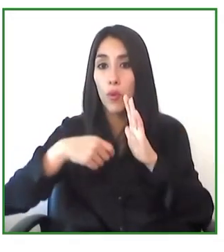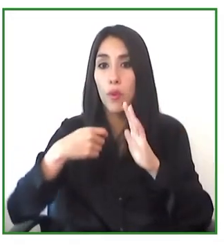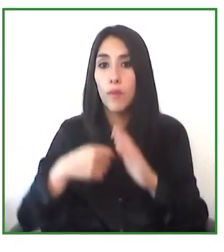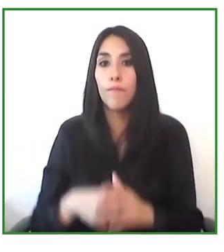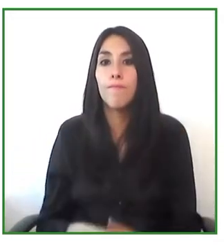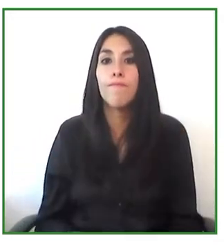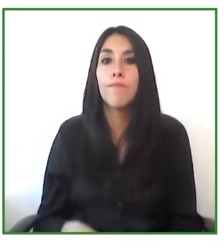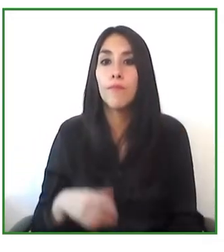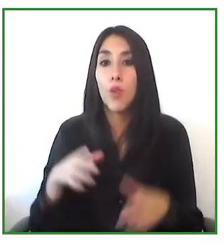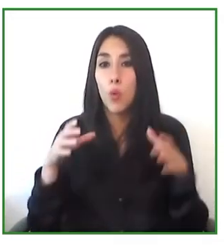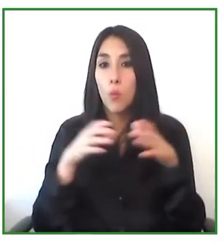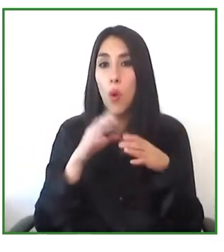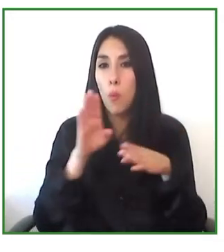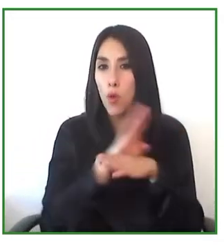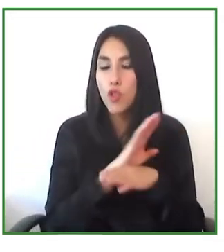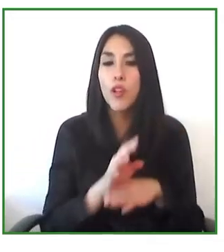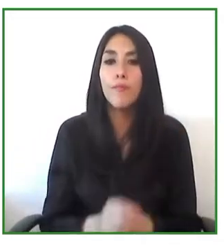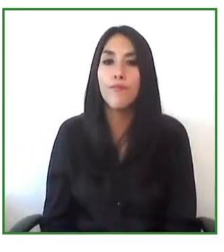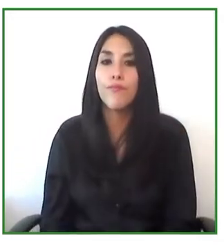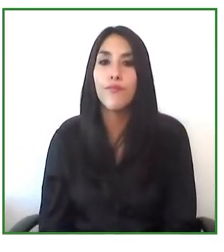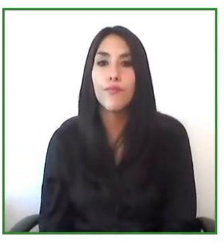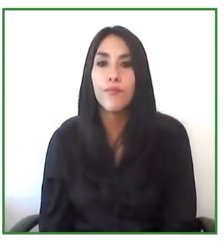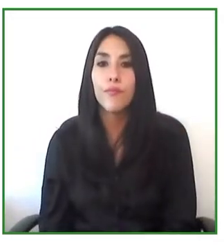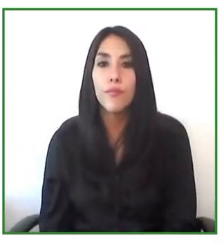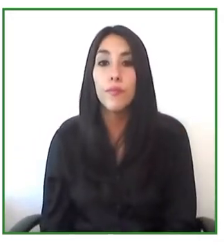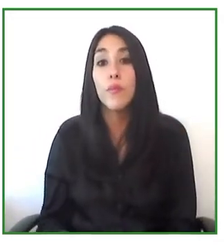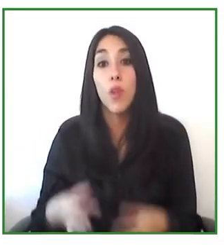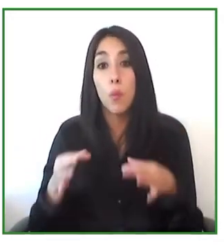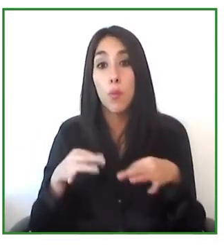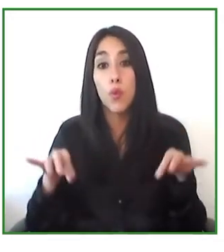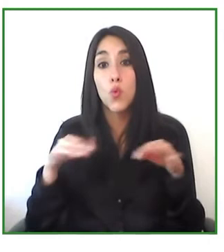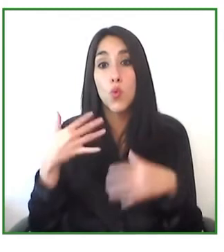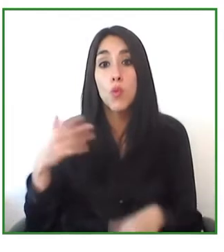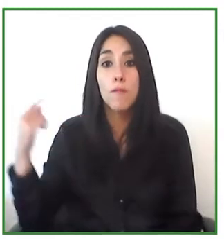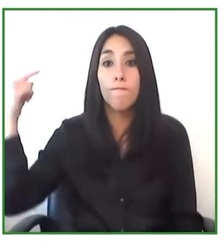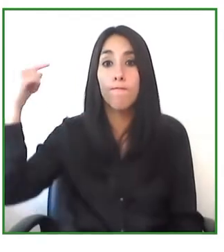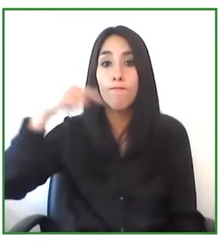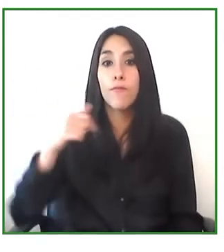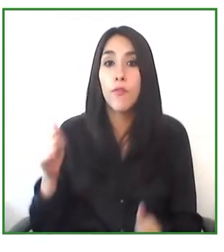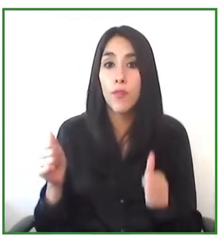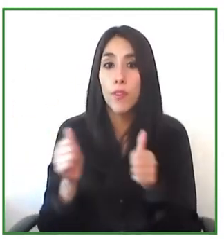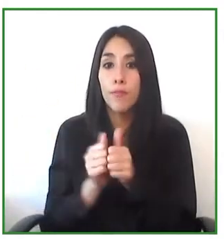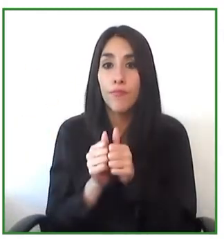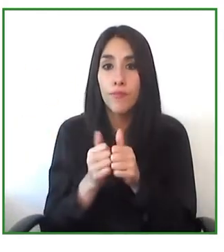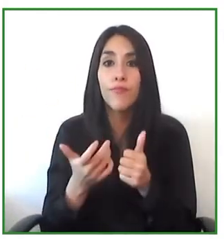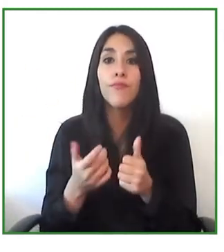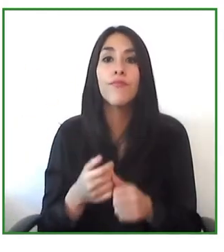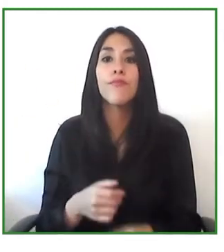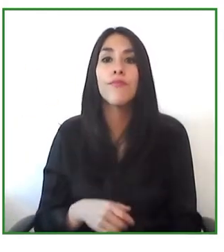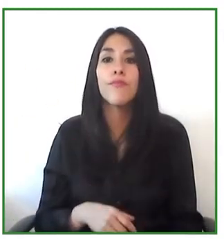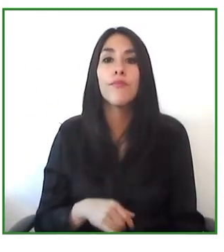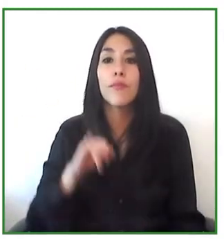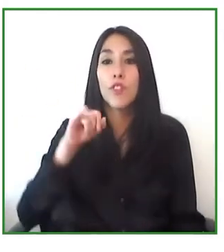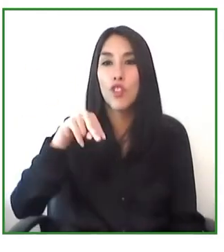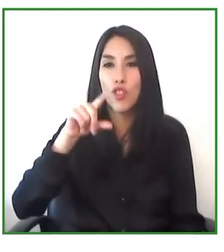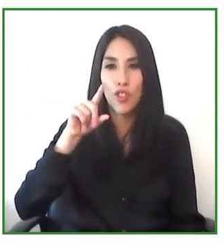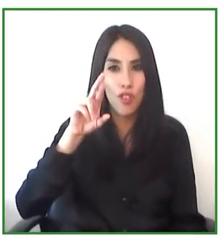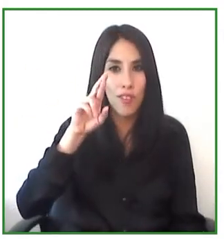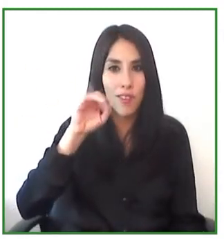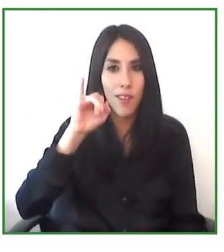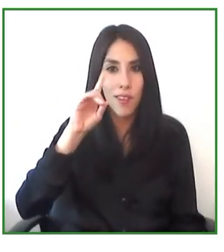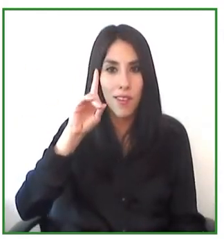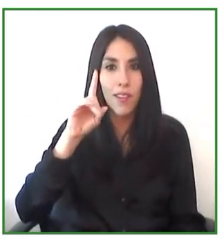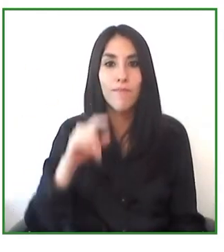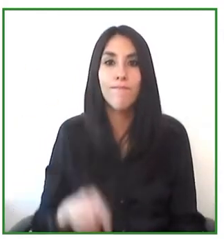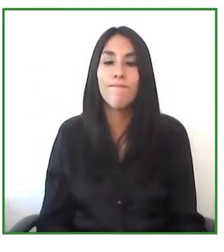que me hace poder estar al lado de Ingrid después de todo este tiempo. De verdad, es fenomenal. Bueno, pues como en el resto de